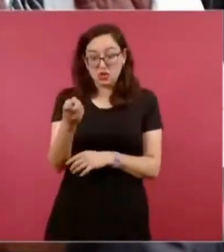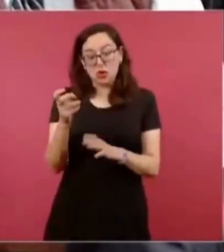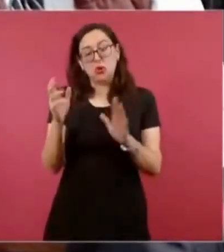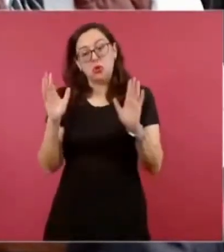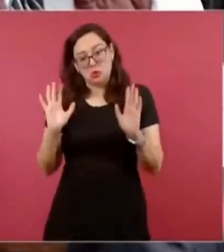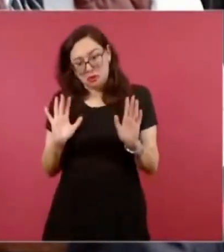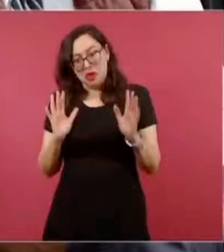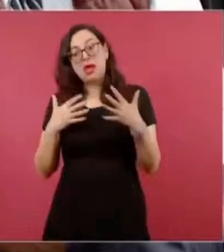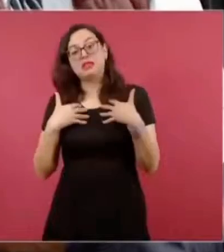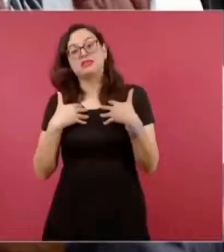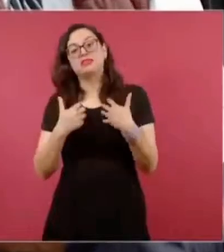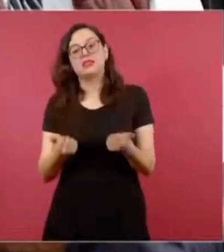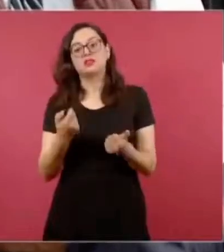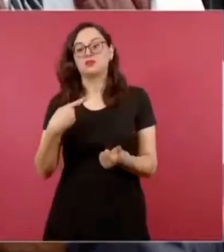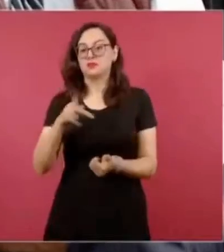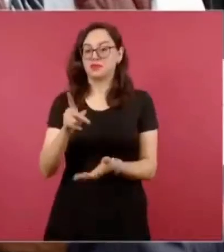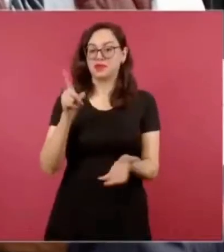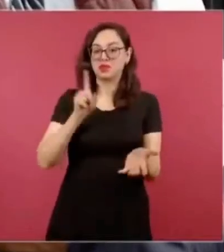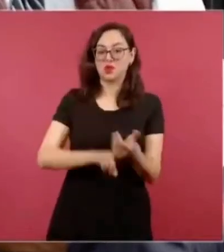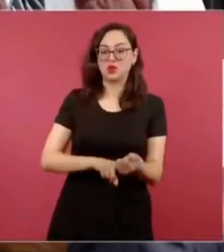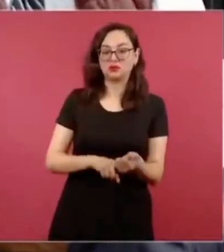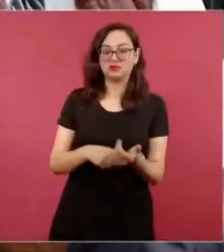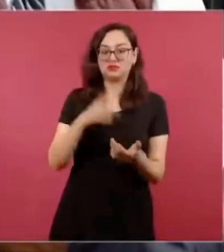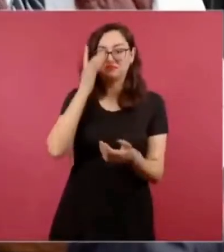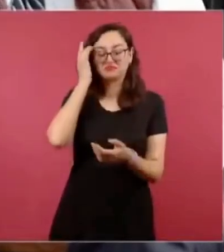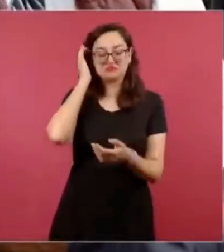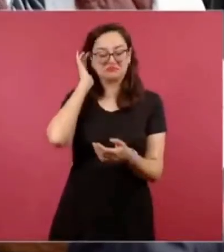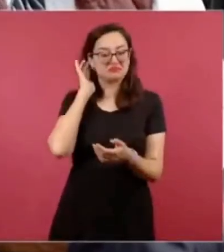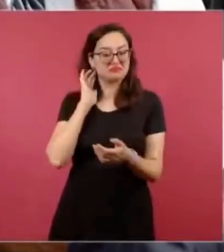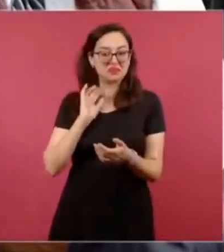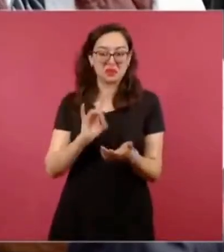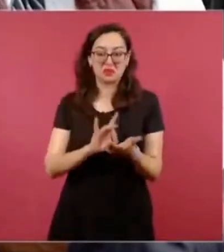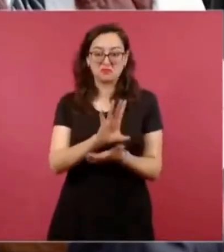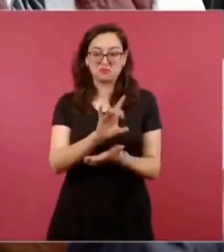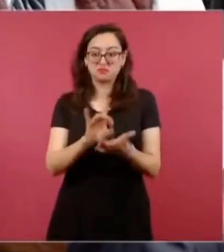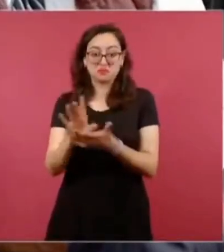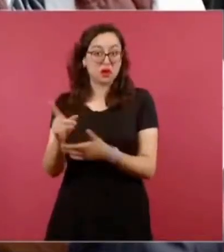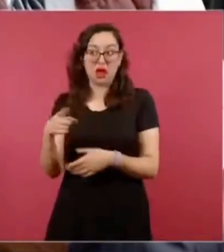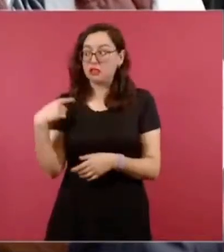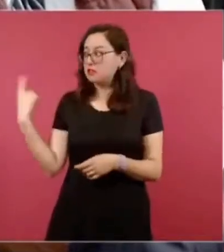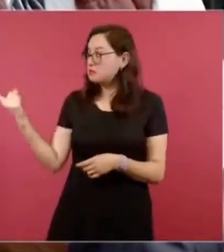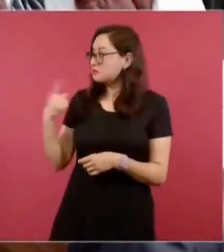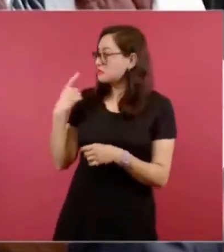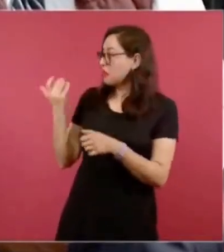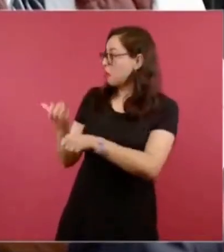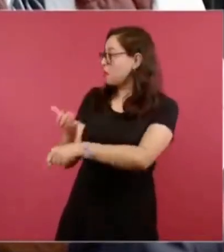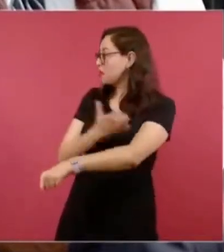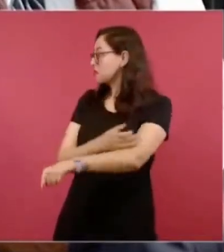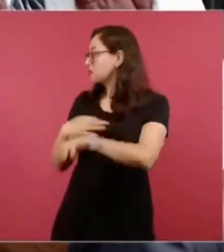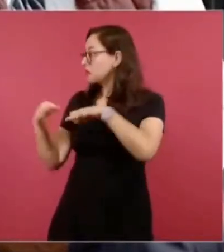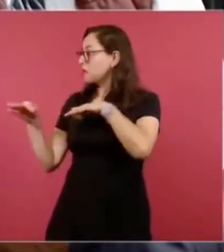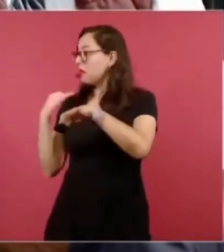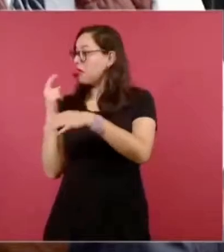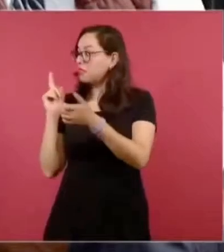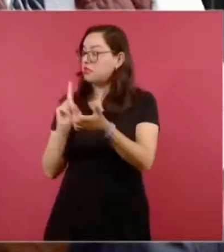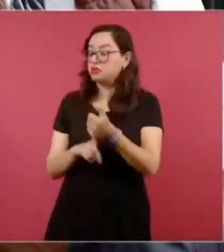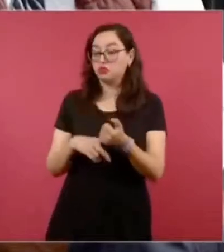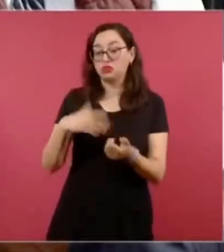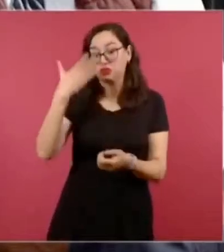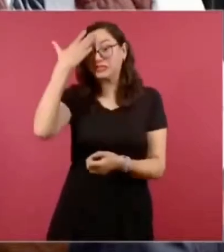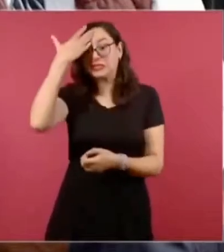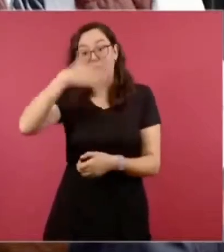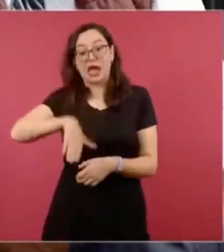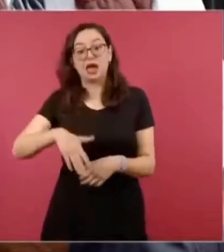Si hay un representante de Proceso en este salón, no me dejará mentir respecto de la circunstancia en la que